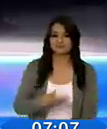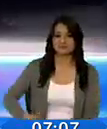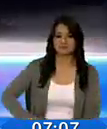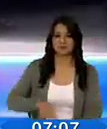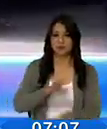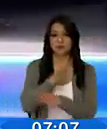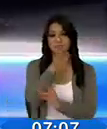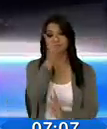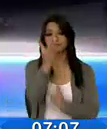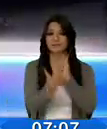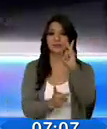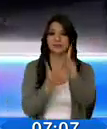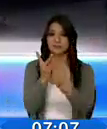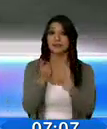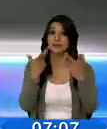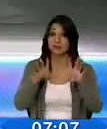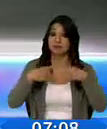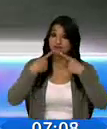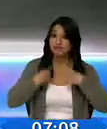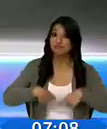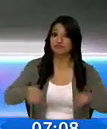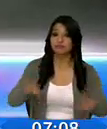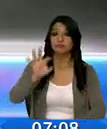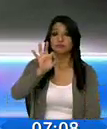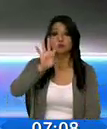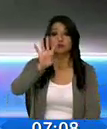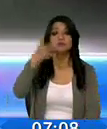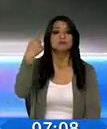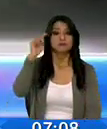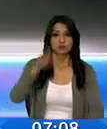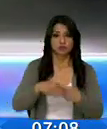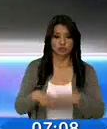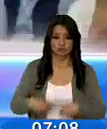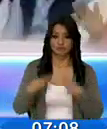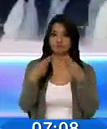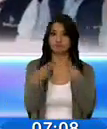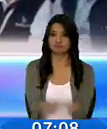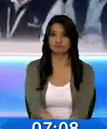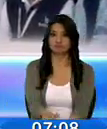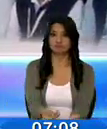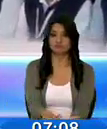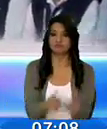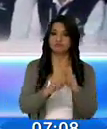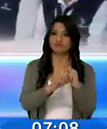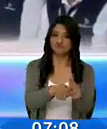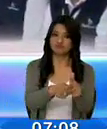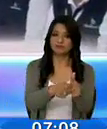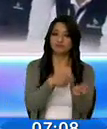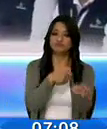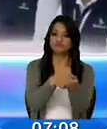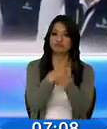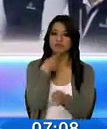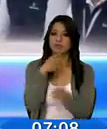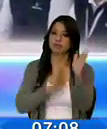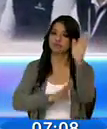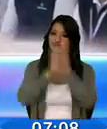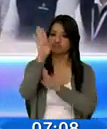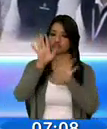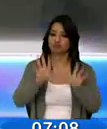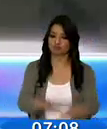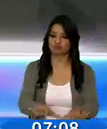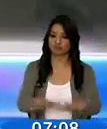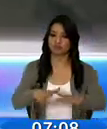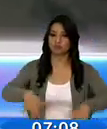Otto Sonnenholzner, anunció la entrega de más de 94 millones de dólares en créditos y financiamientos para el desarrollo de la